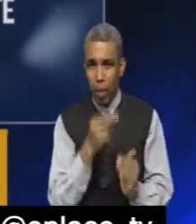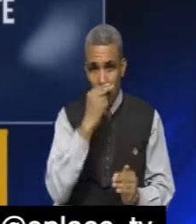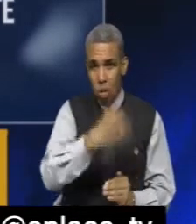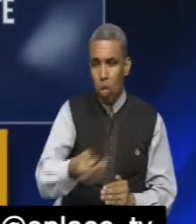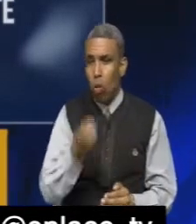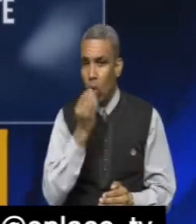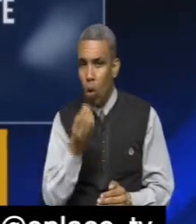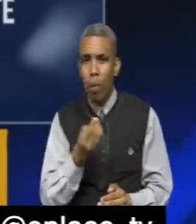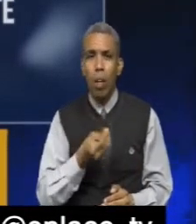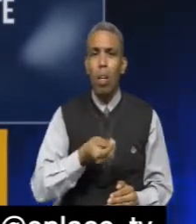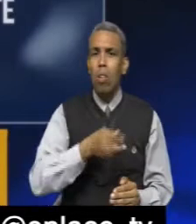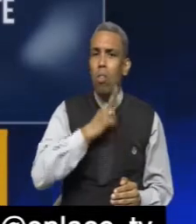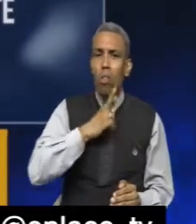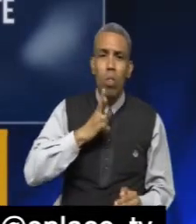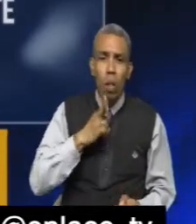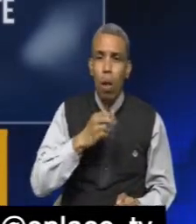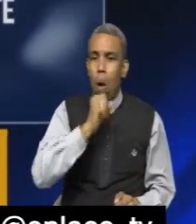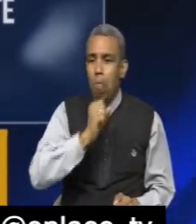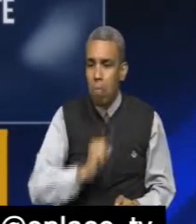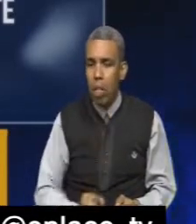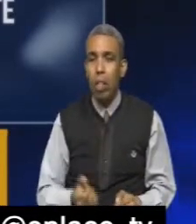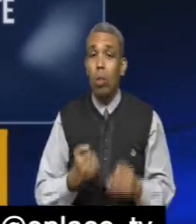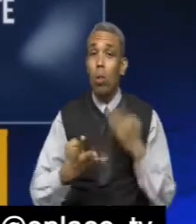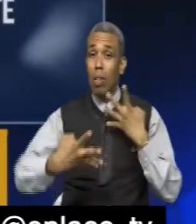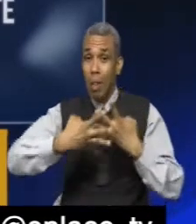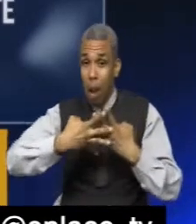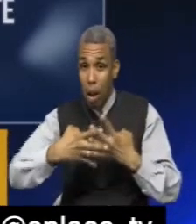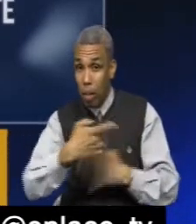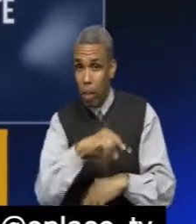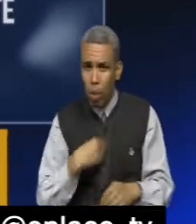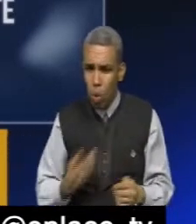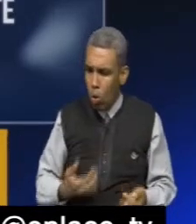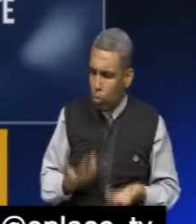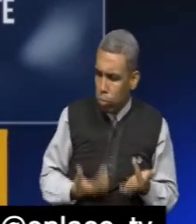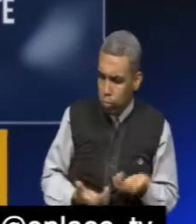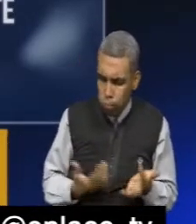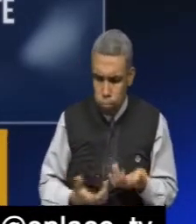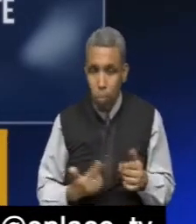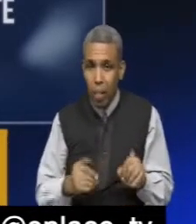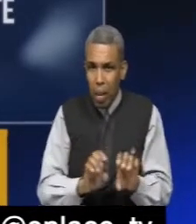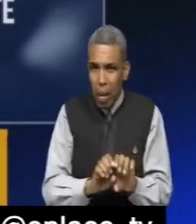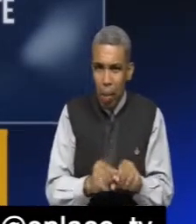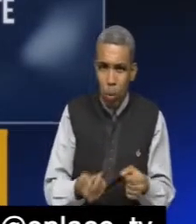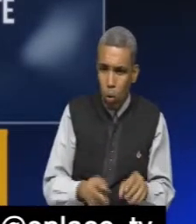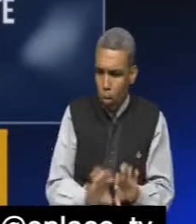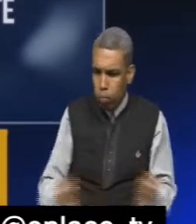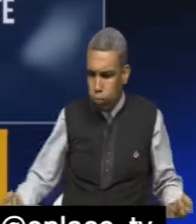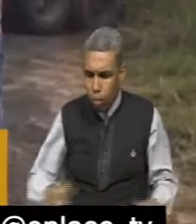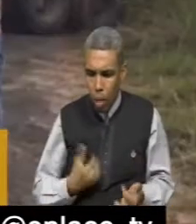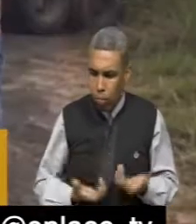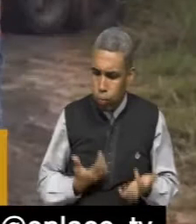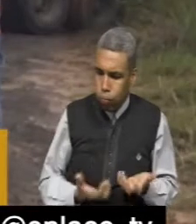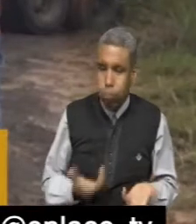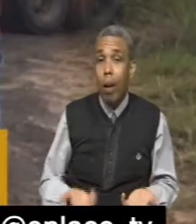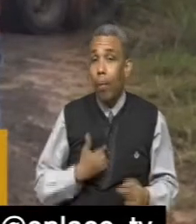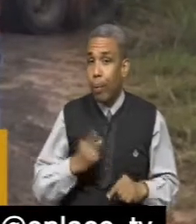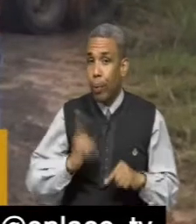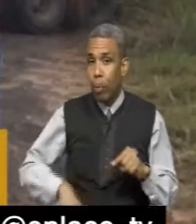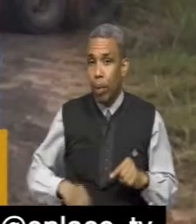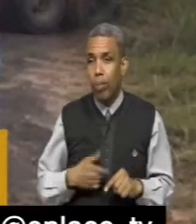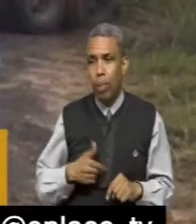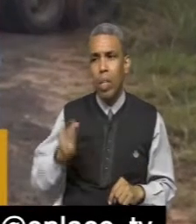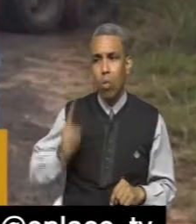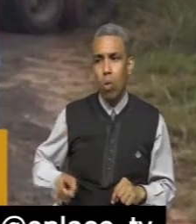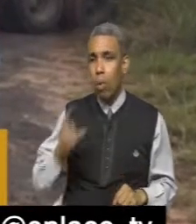mayor, que por razones de no contar con el servicio de suministro de gas domiciliario el día de hoy se han visto afectados. Con esta decisión, la